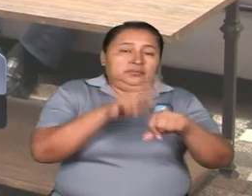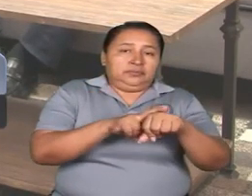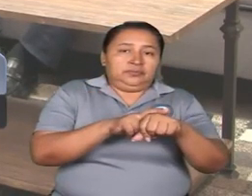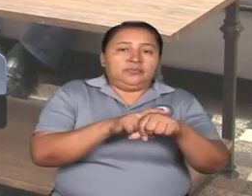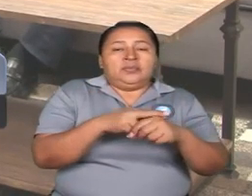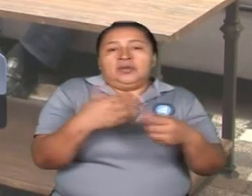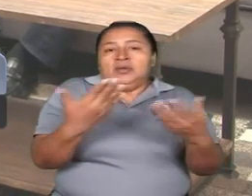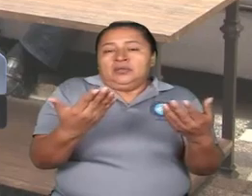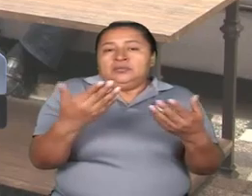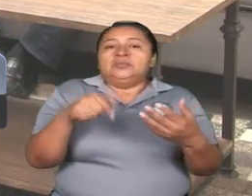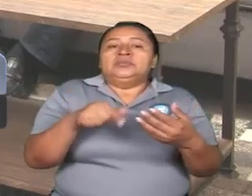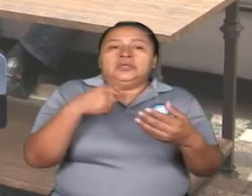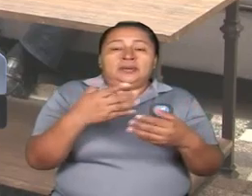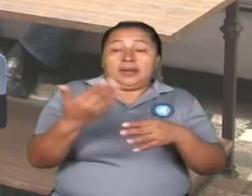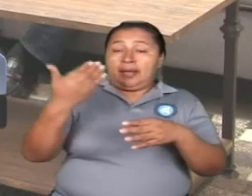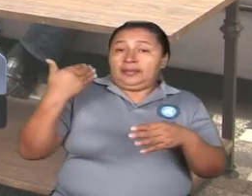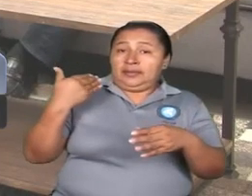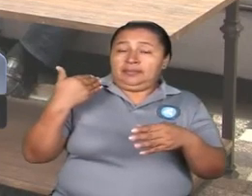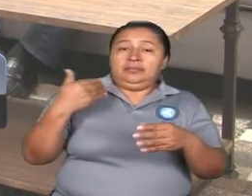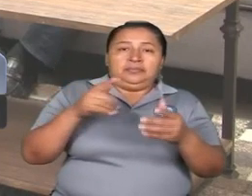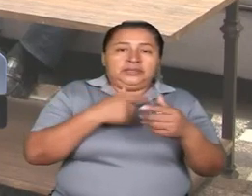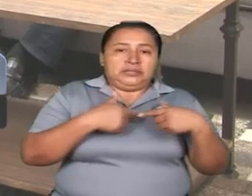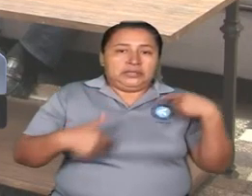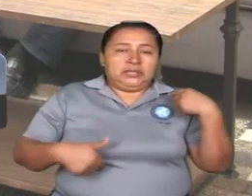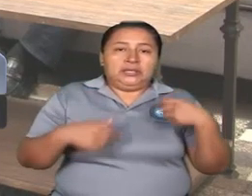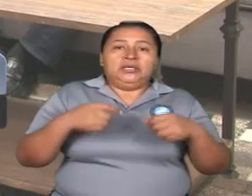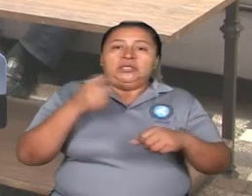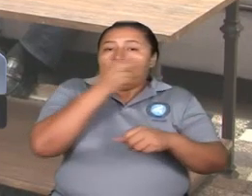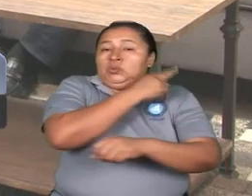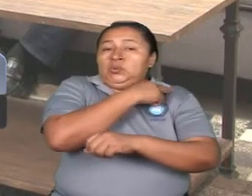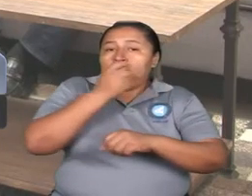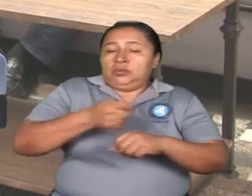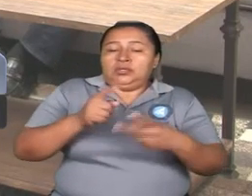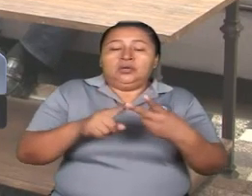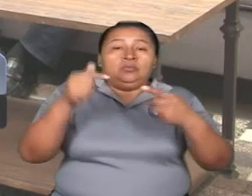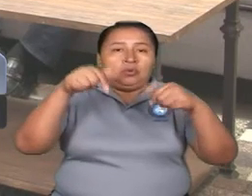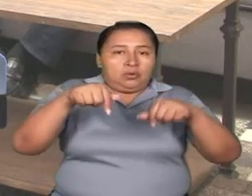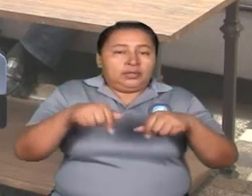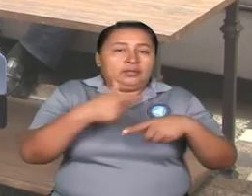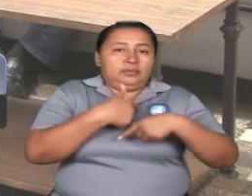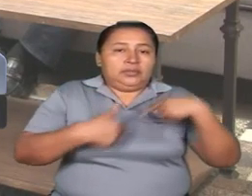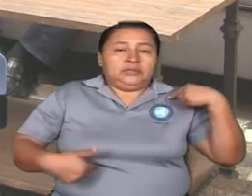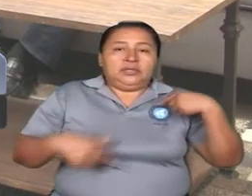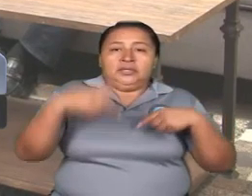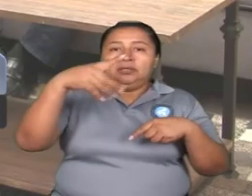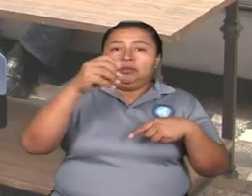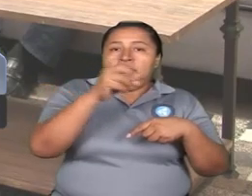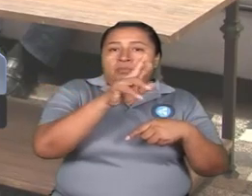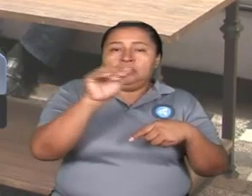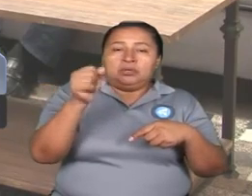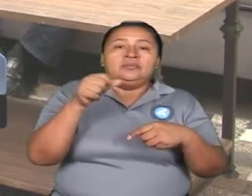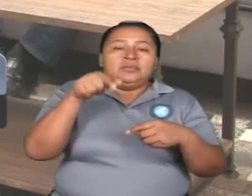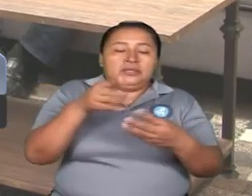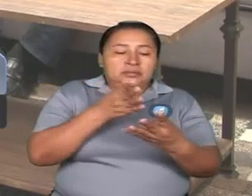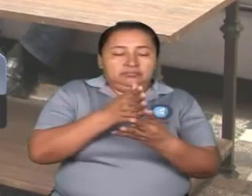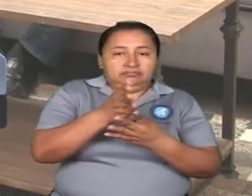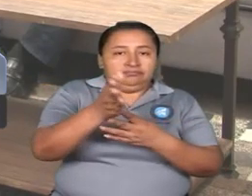tanto el expresidente Núñez como el actual presidente Gustavo Porra han respaldado esa línea de